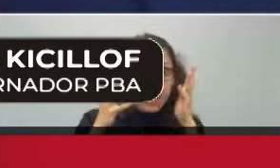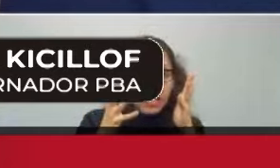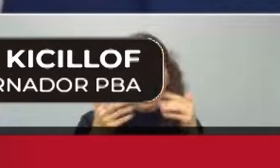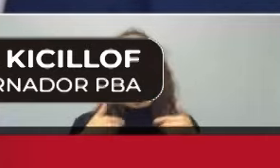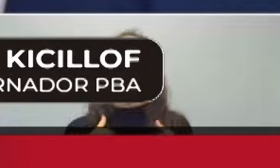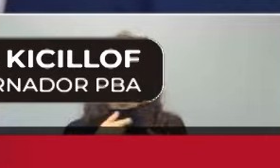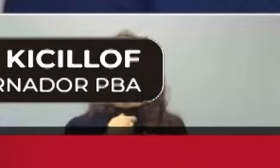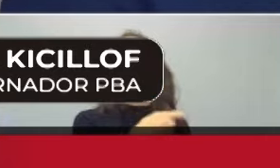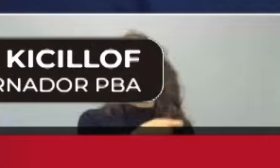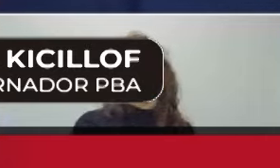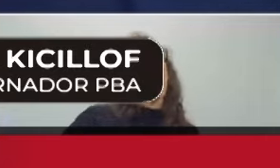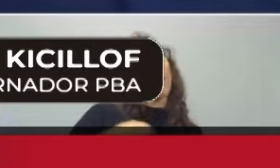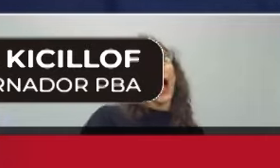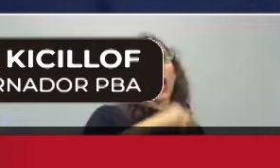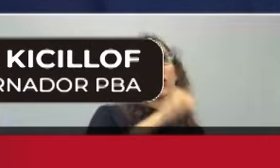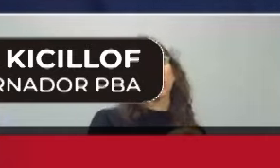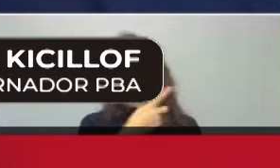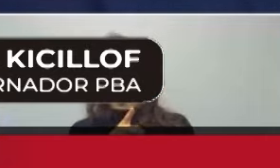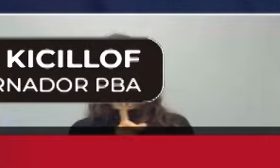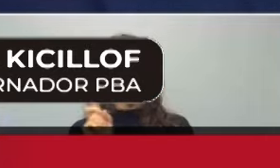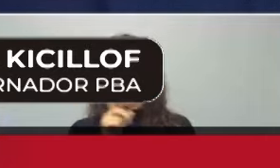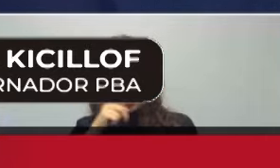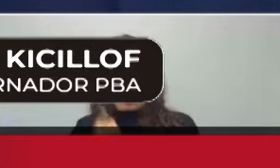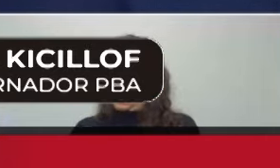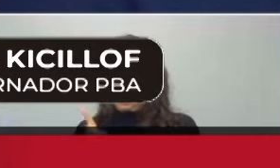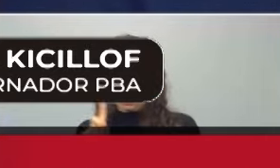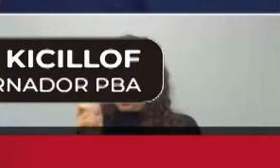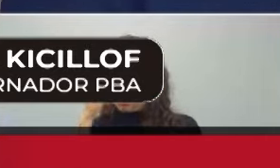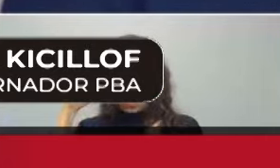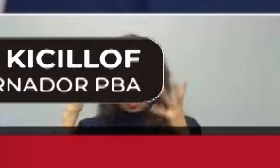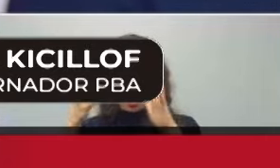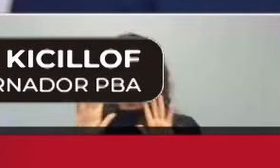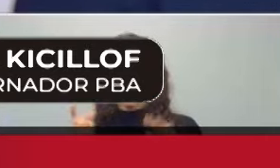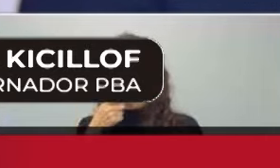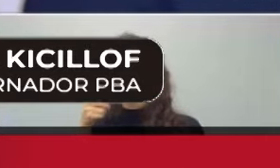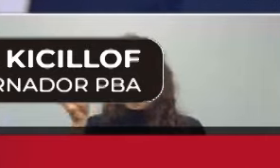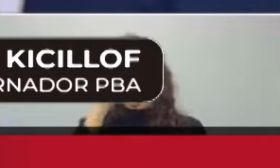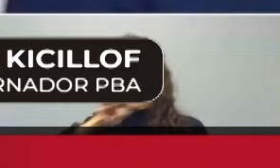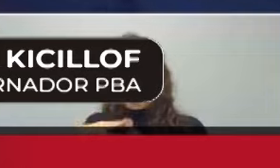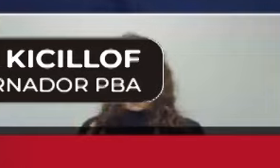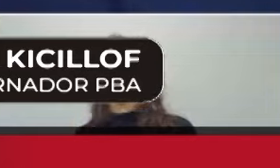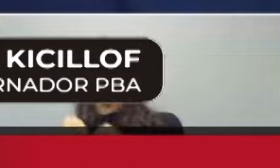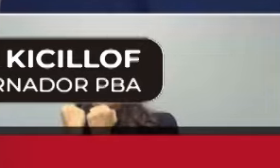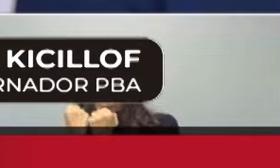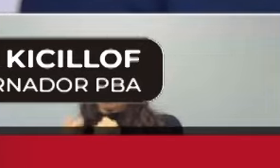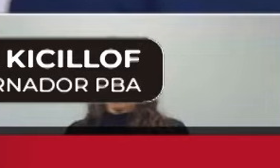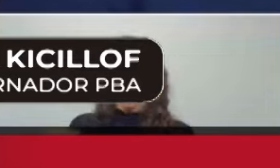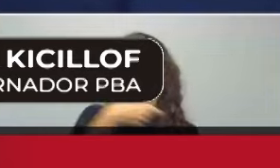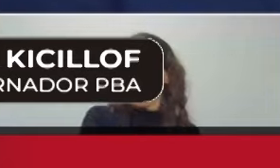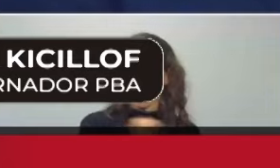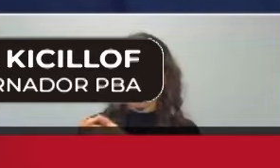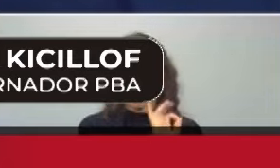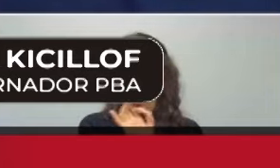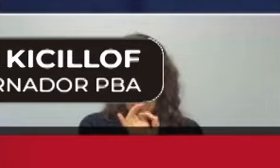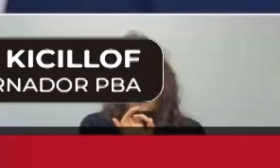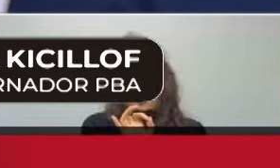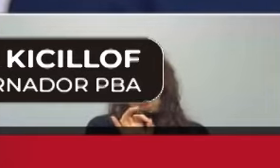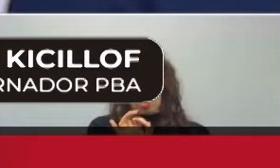plata de los jubilados bonaerenses. Al no transferirnos los fondos del ANSES, Milei lo que está haciendo es